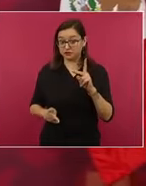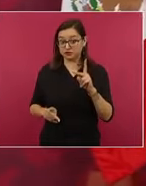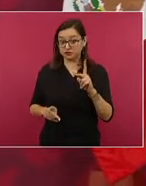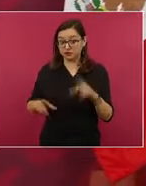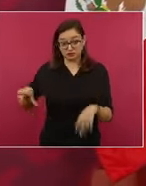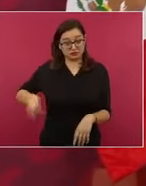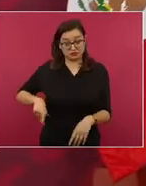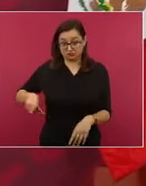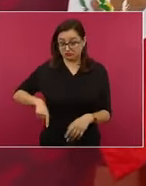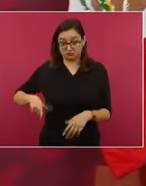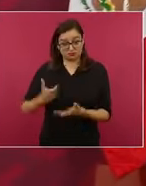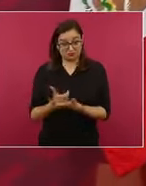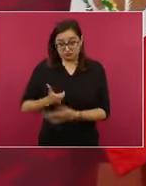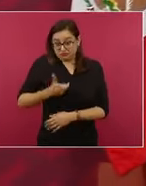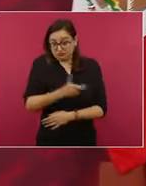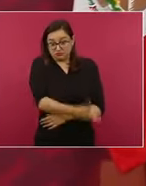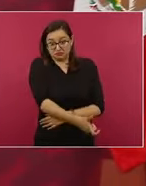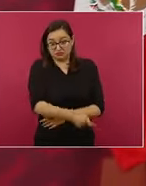son de origen público.